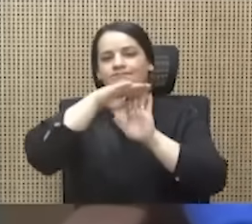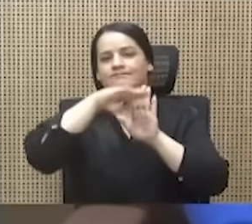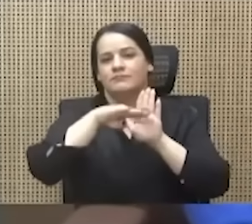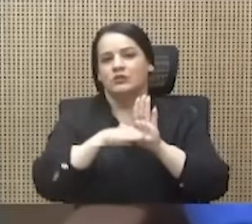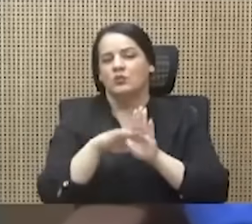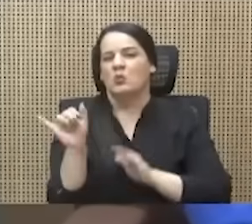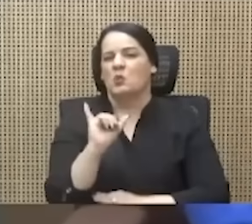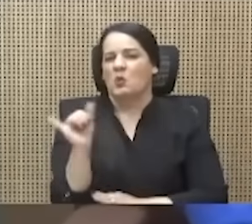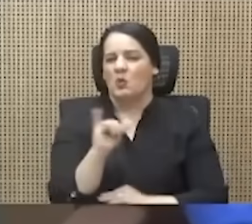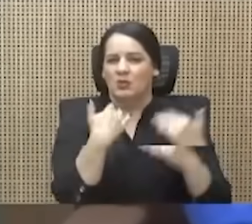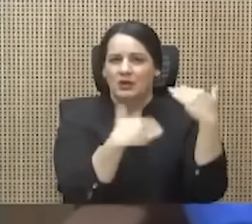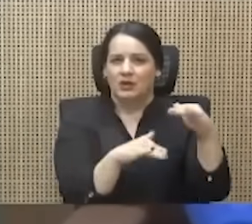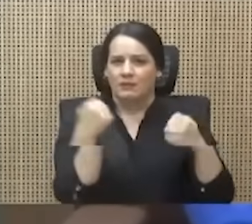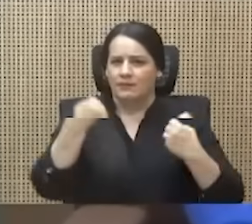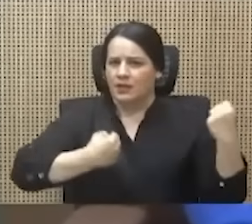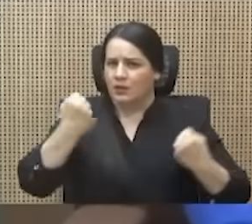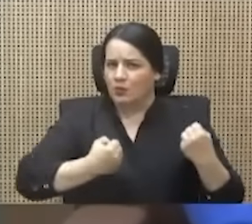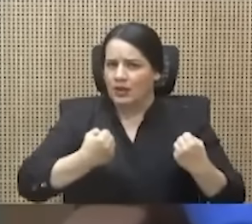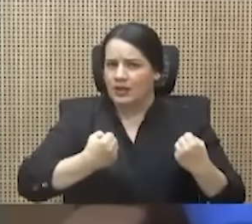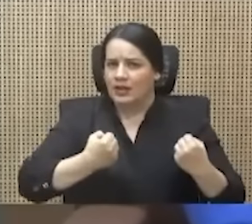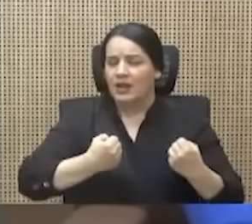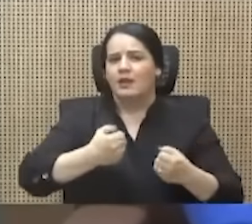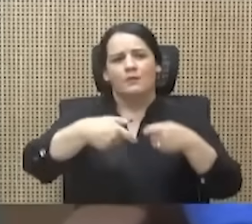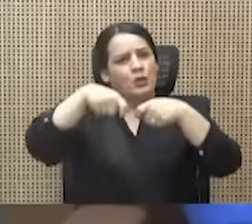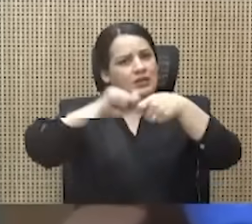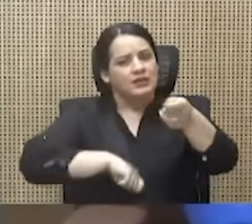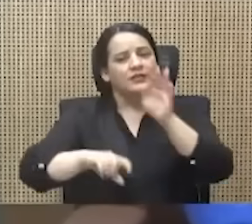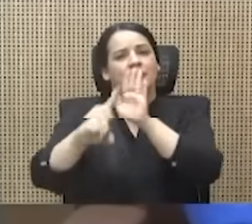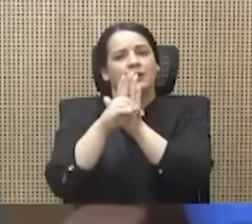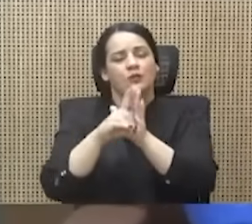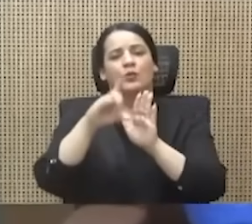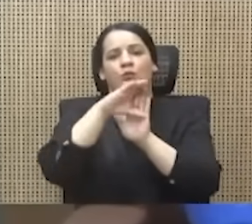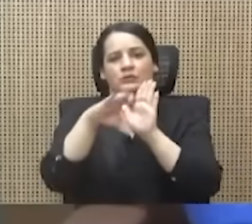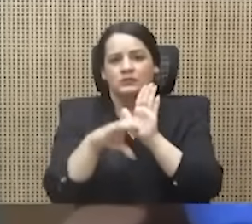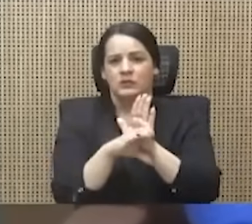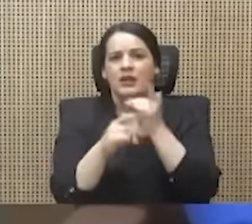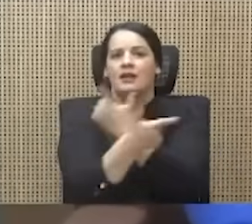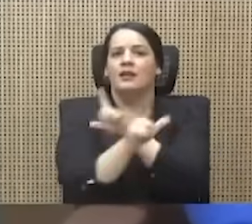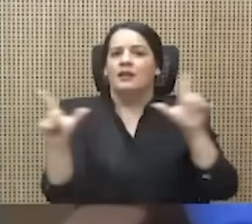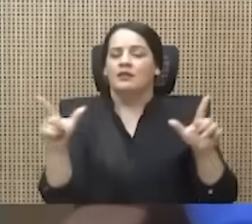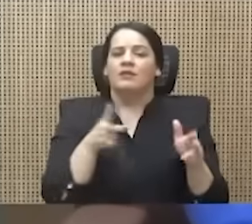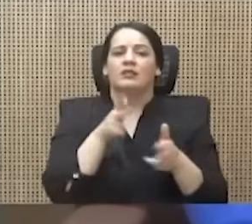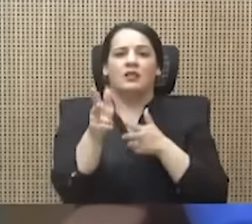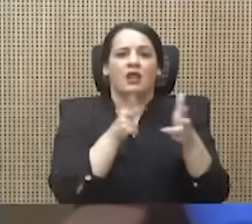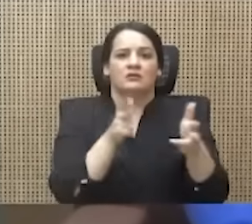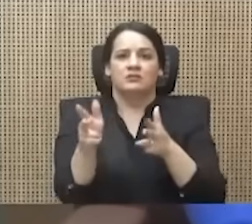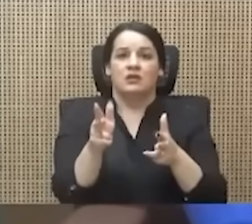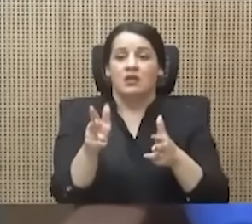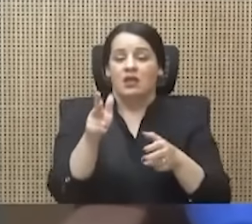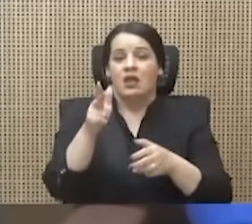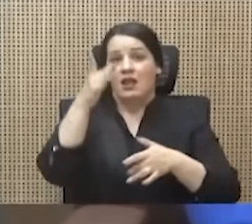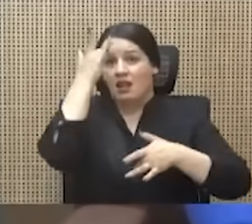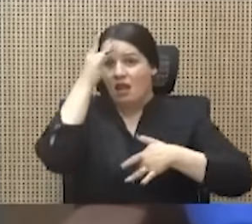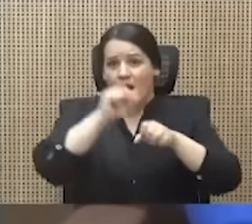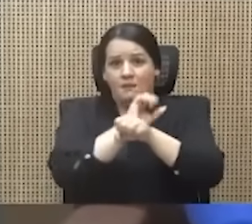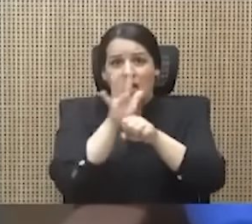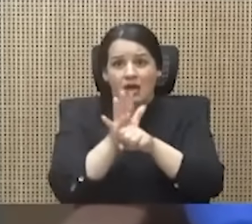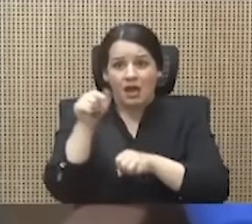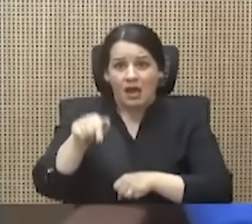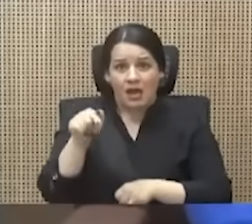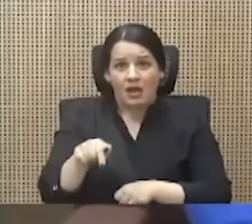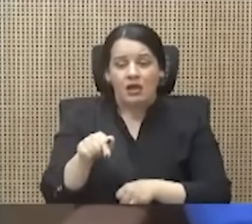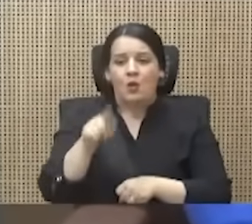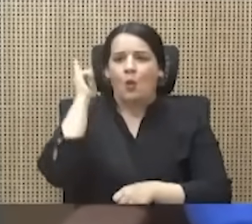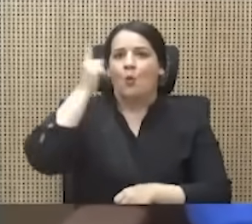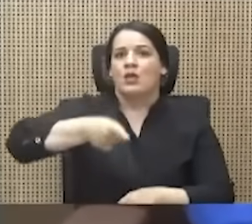como las restricciones vehiculares, violentando el derecho constitucional al libre tránsito. En media pandemia obligaron a los costarricenses a utilizar